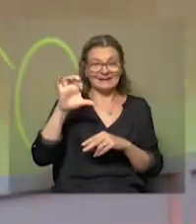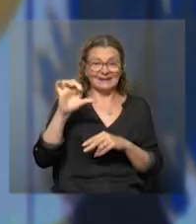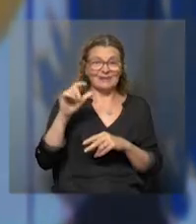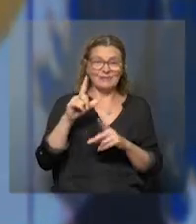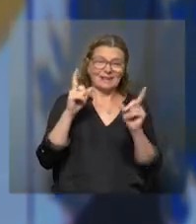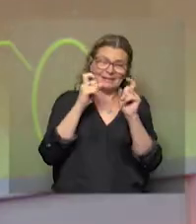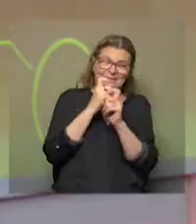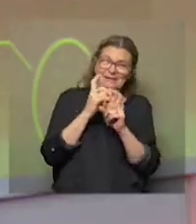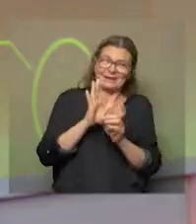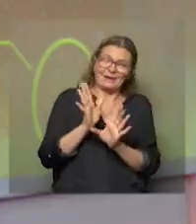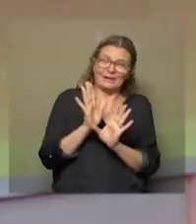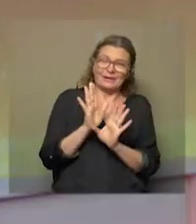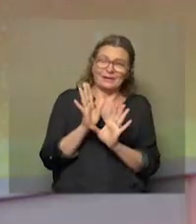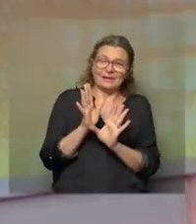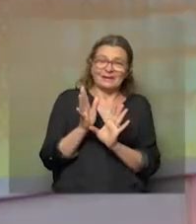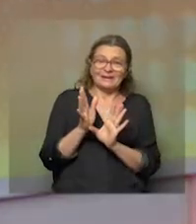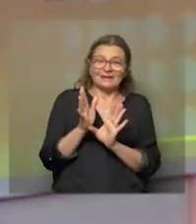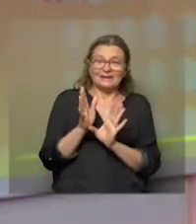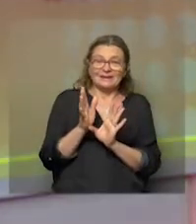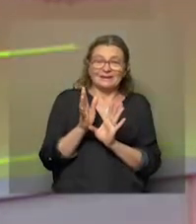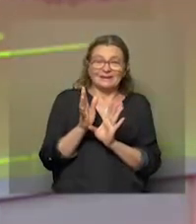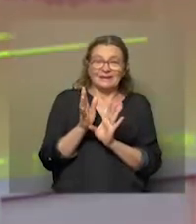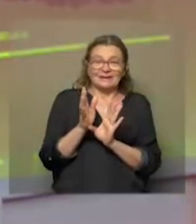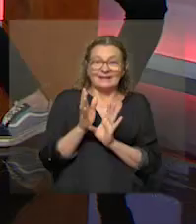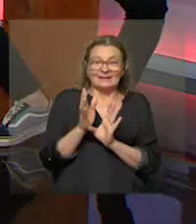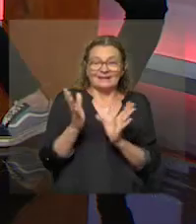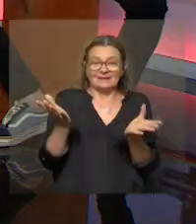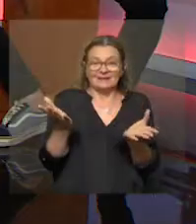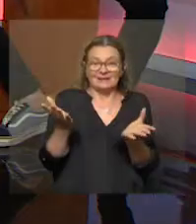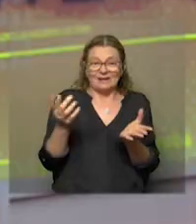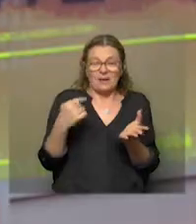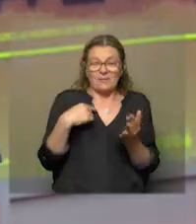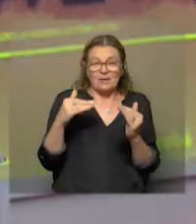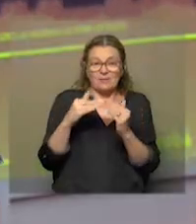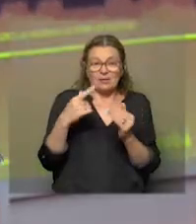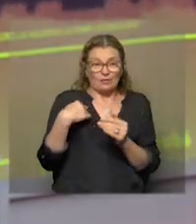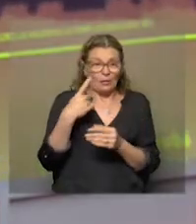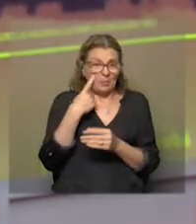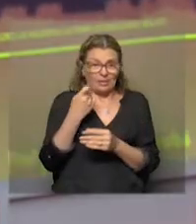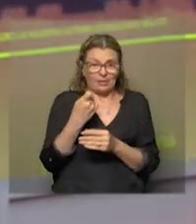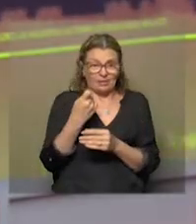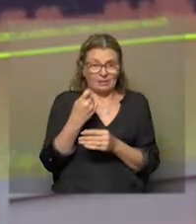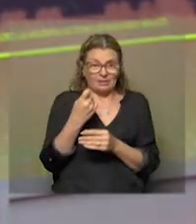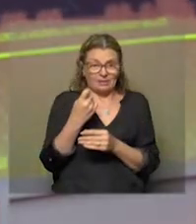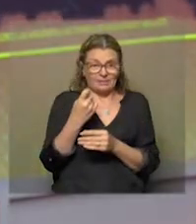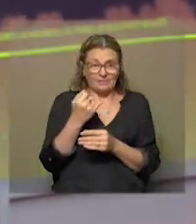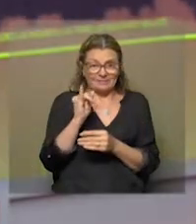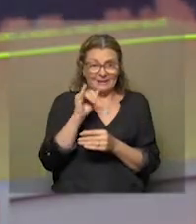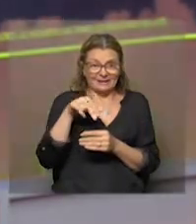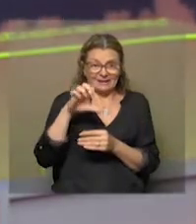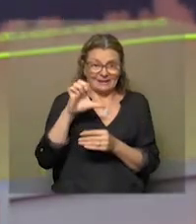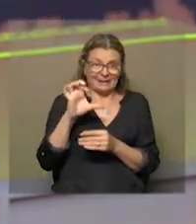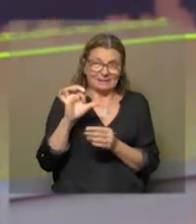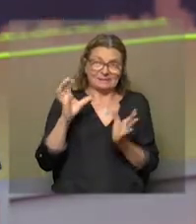vi dije, no le voy a preguntar por qué Mainé, porque si se llama María Inés. Yo no me di cuenta, mi mamá vi Inés, entonces digo, ya